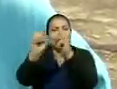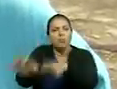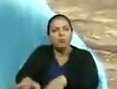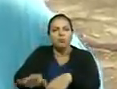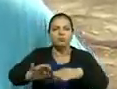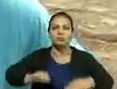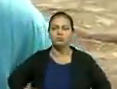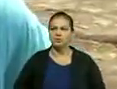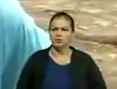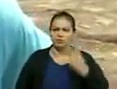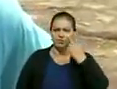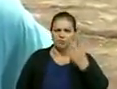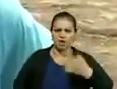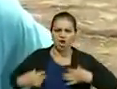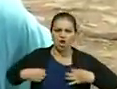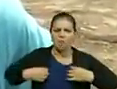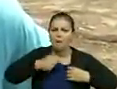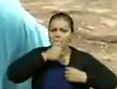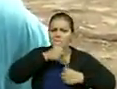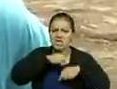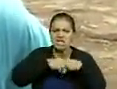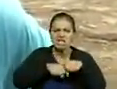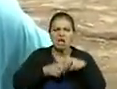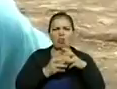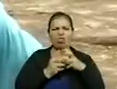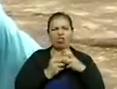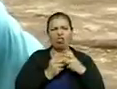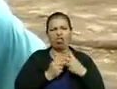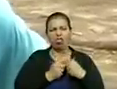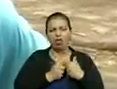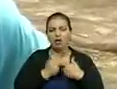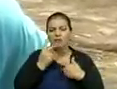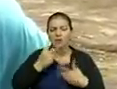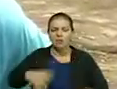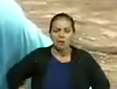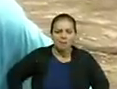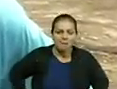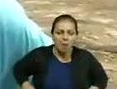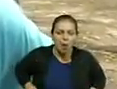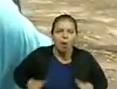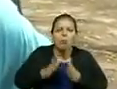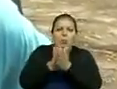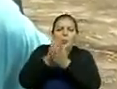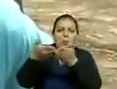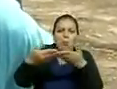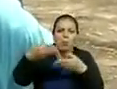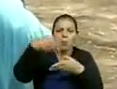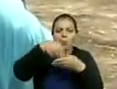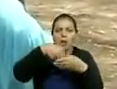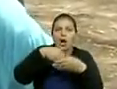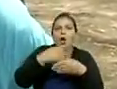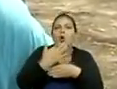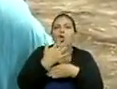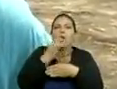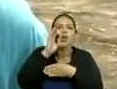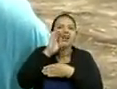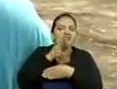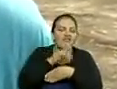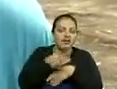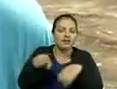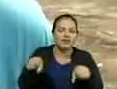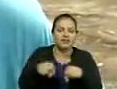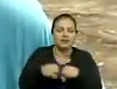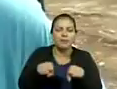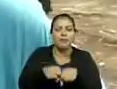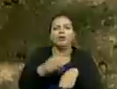ropa que ya está como podrida, el pantalón y la billetera, que es una billetera cafecita, y unos zapatos